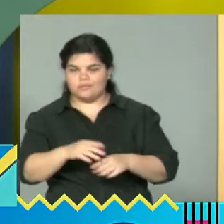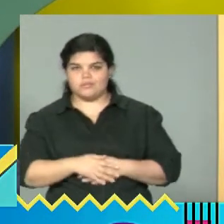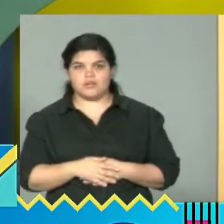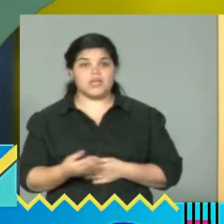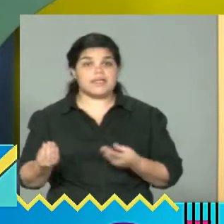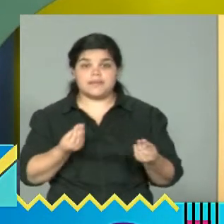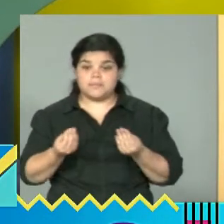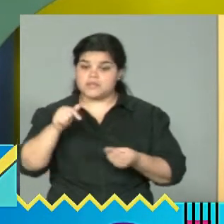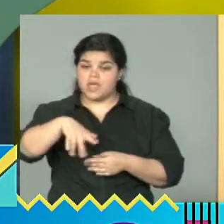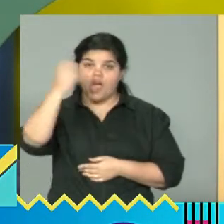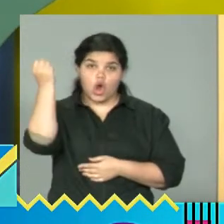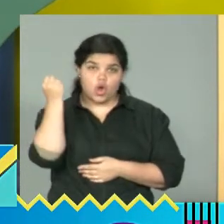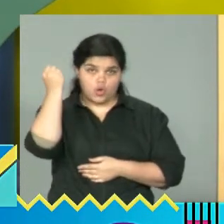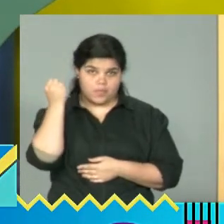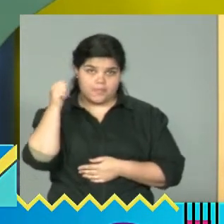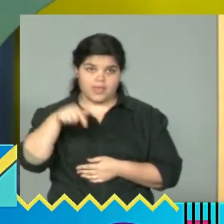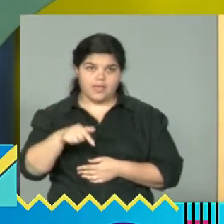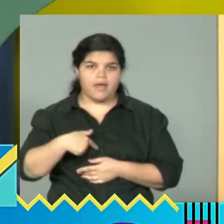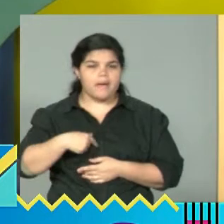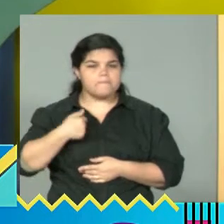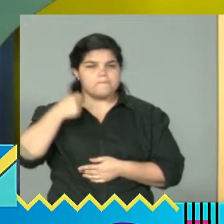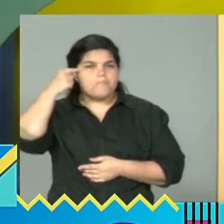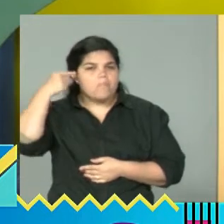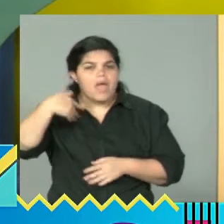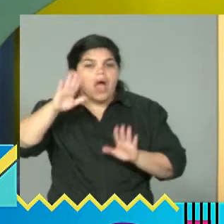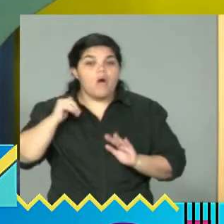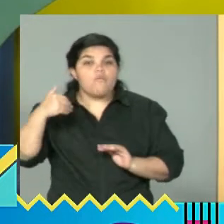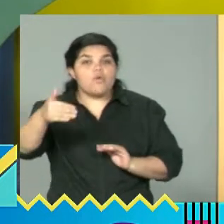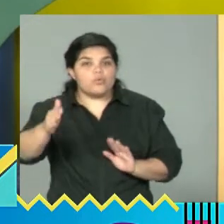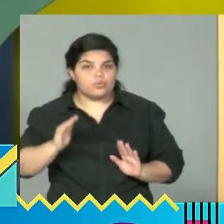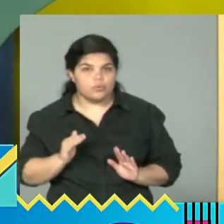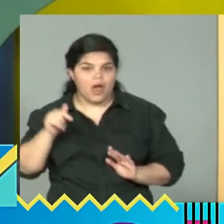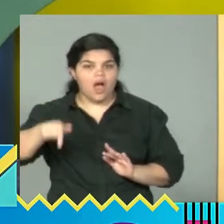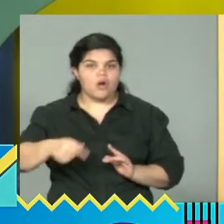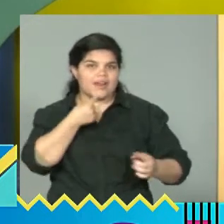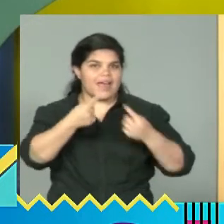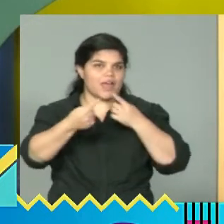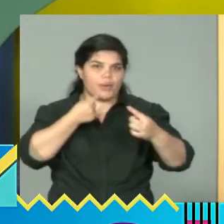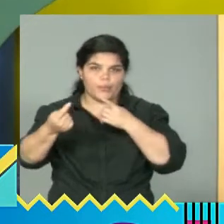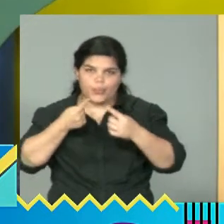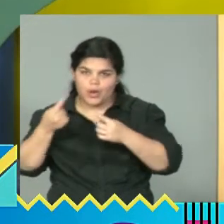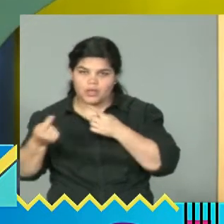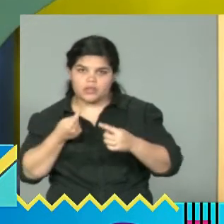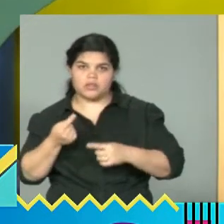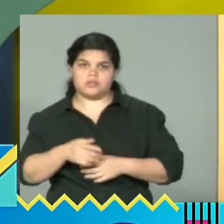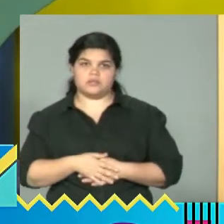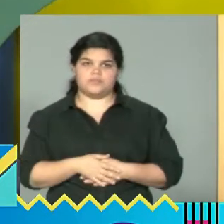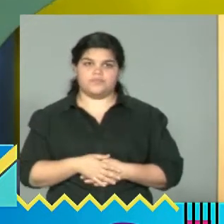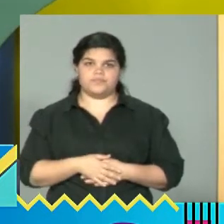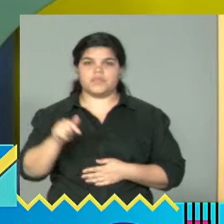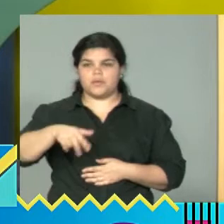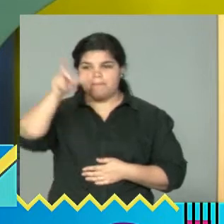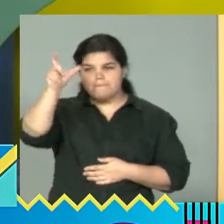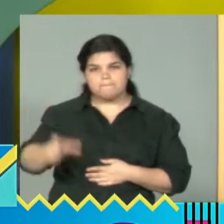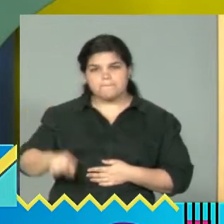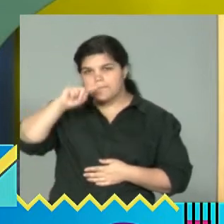economía se compone de expectativas, y hoy si te pones a analizar las encuestas que andan dando vuelta, digamos, sobre la imagen del